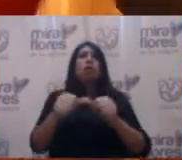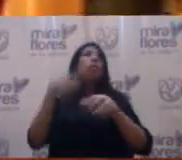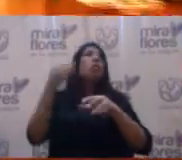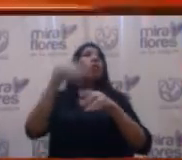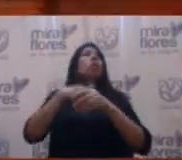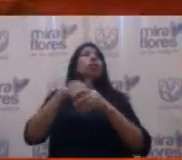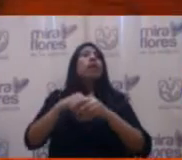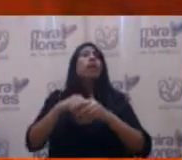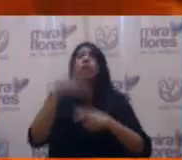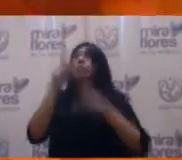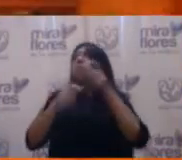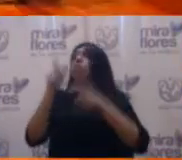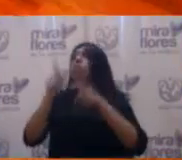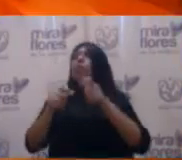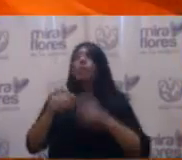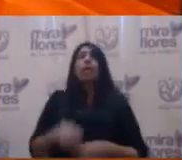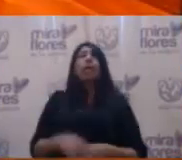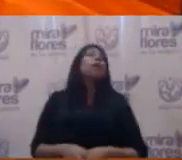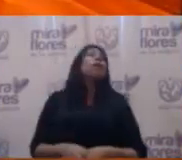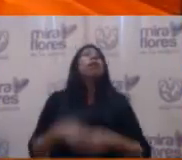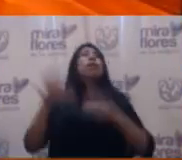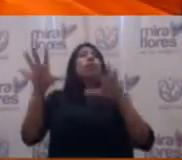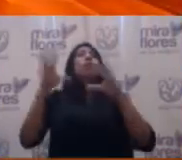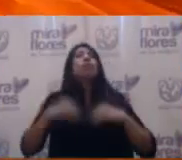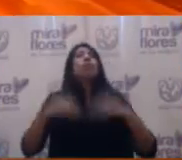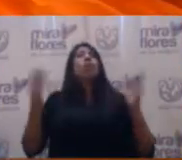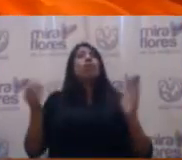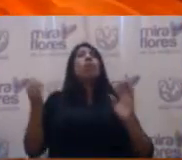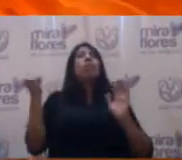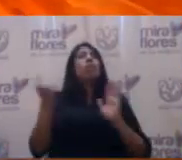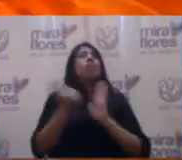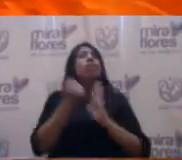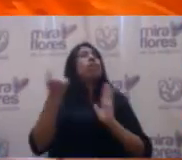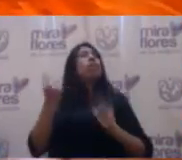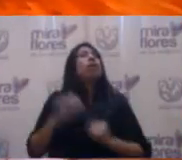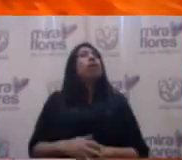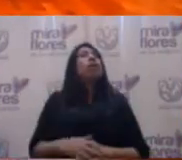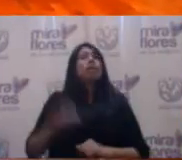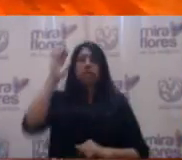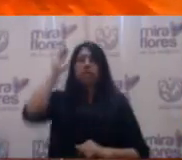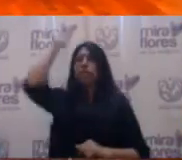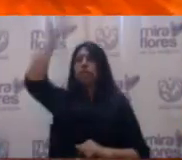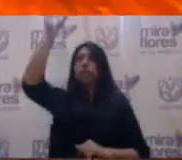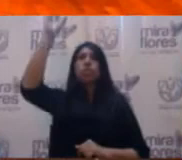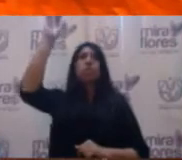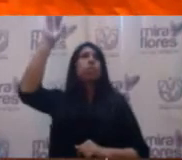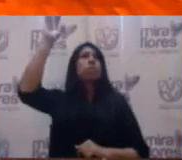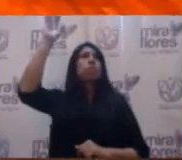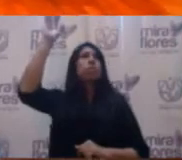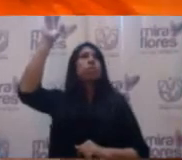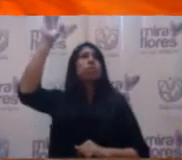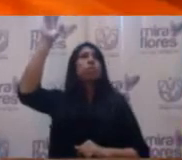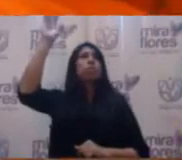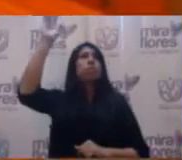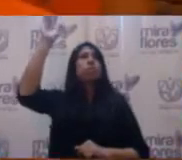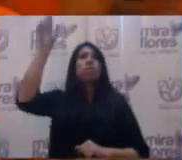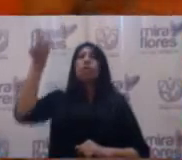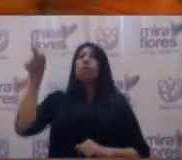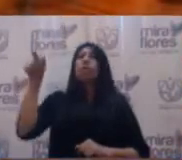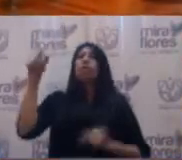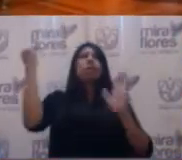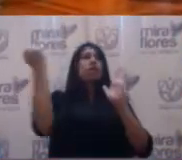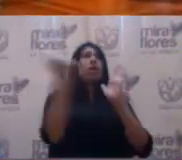del Consejo que estén a favor de aprobar este proyecto, sírvanse expresarlo levantando la mano. Ha sido